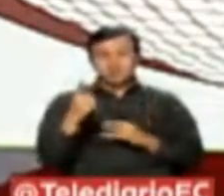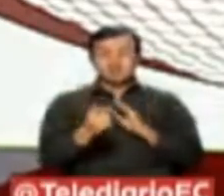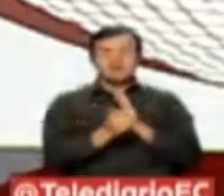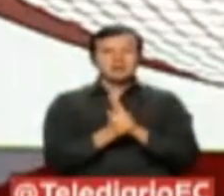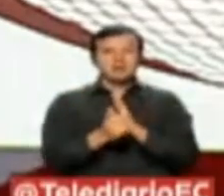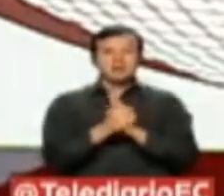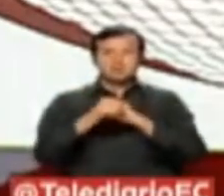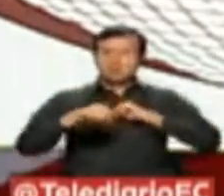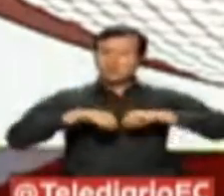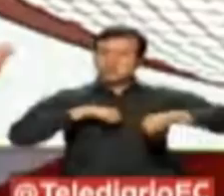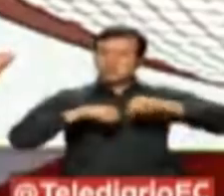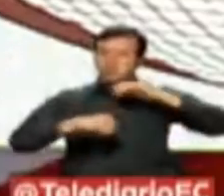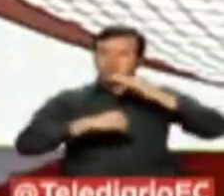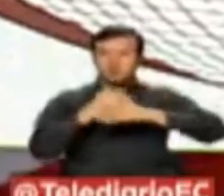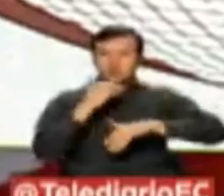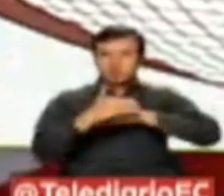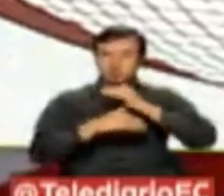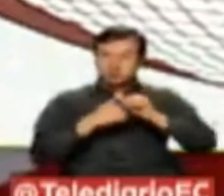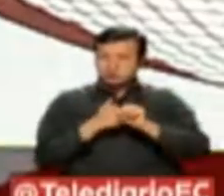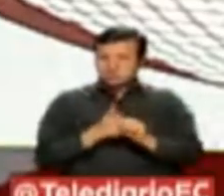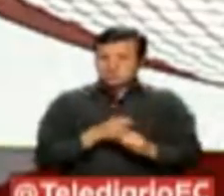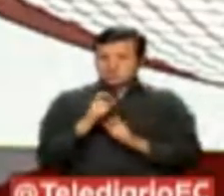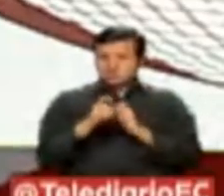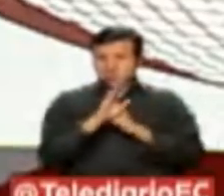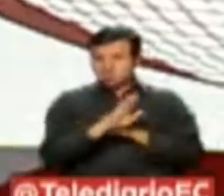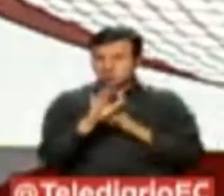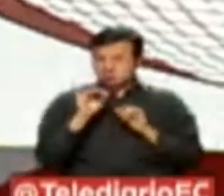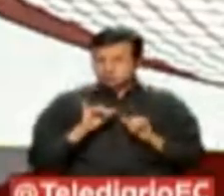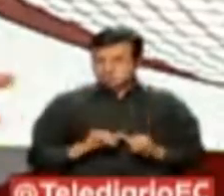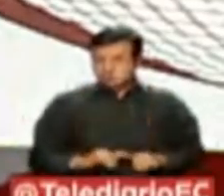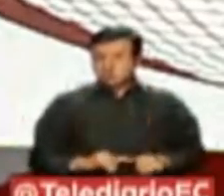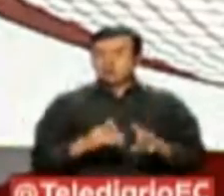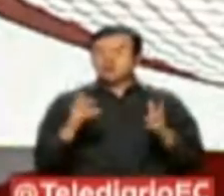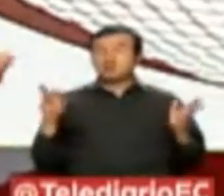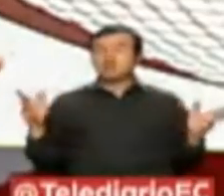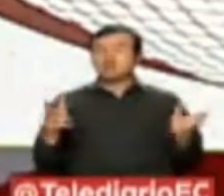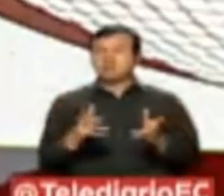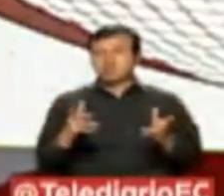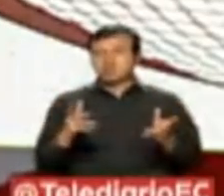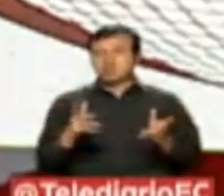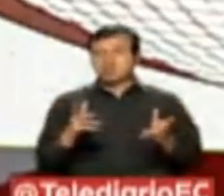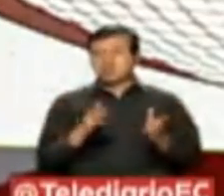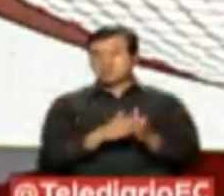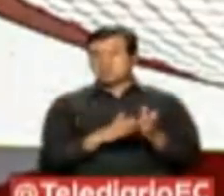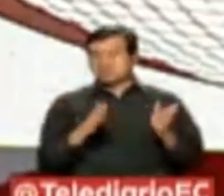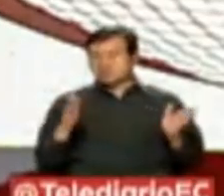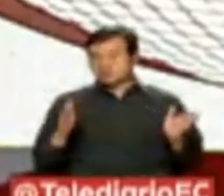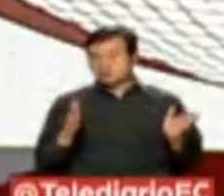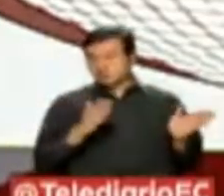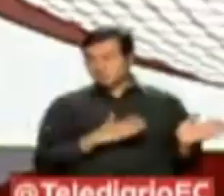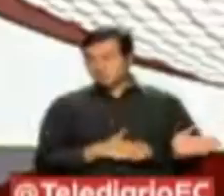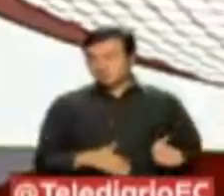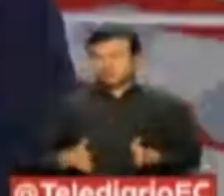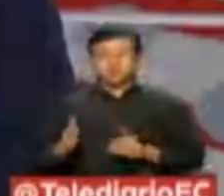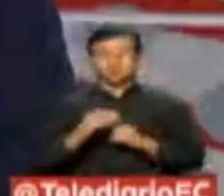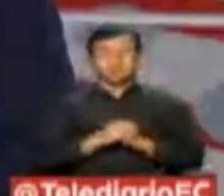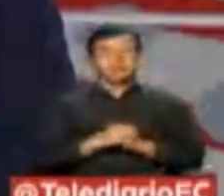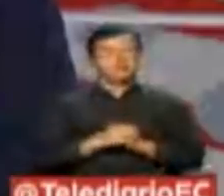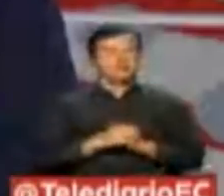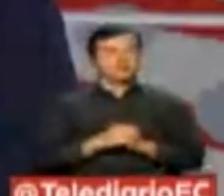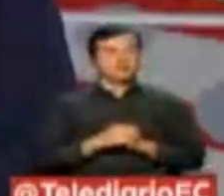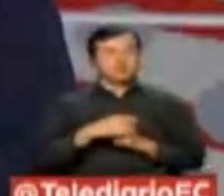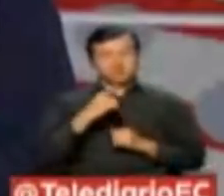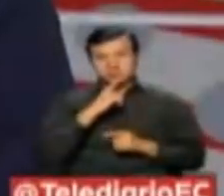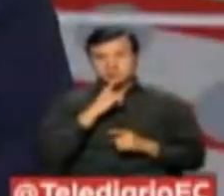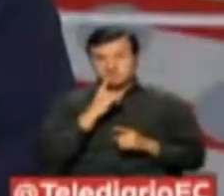de generar esta continuidad en aquellos que quieran continuidad de esta tienda política que ha estado durante este periodo de quién se va a producir el fenómeno